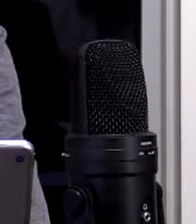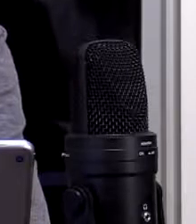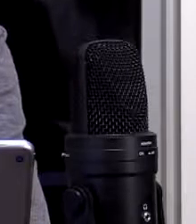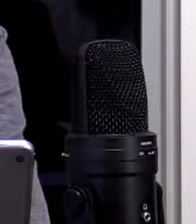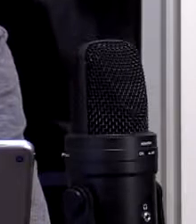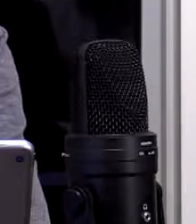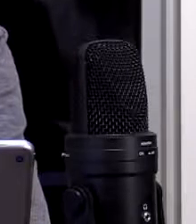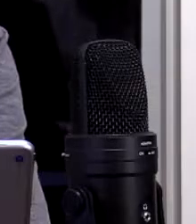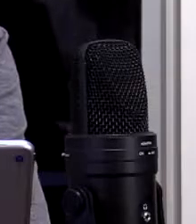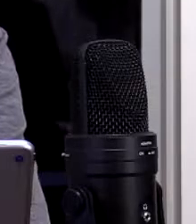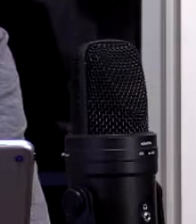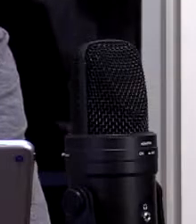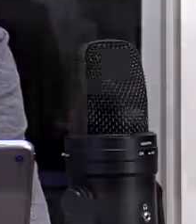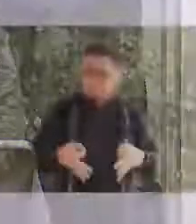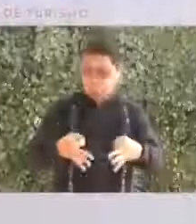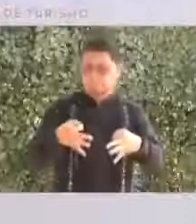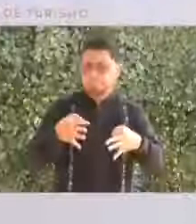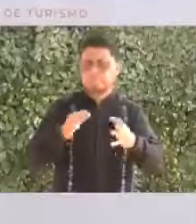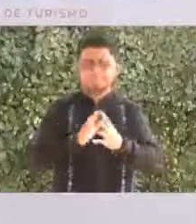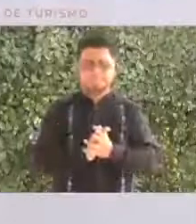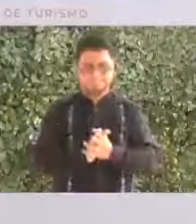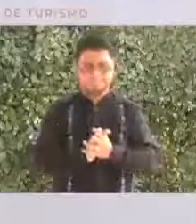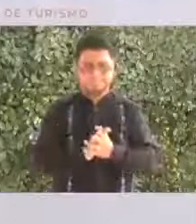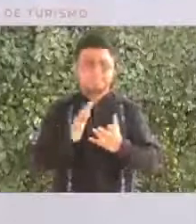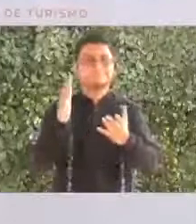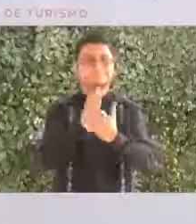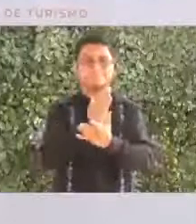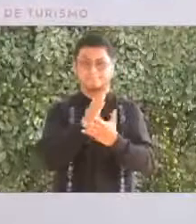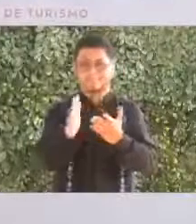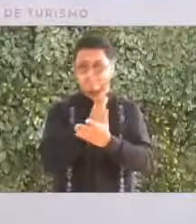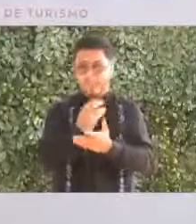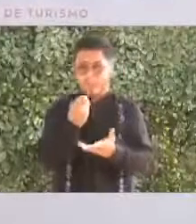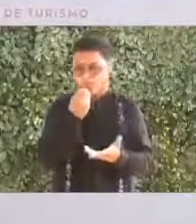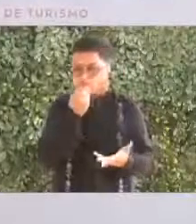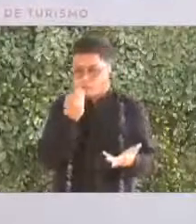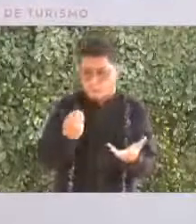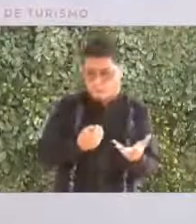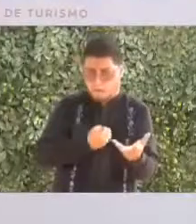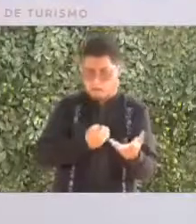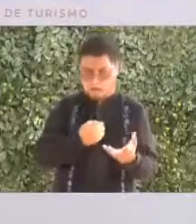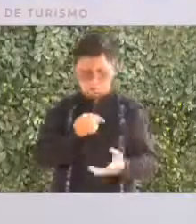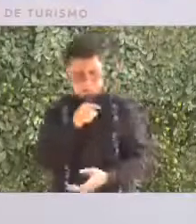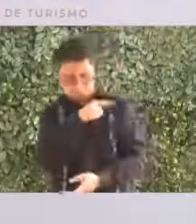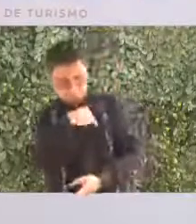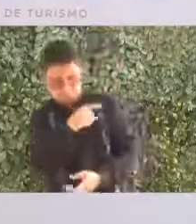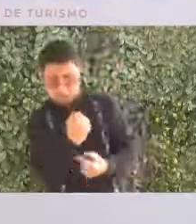la gestión de la política. Aunque parezca increíble,